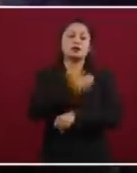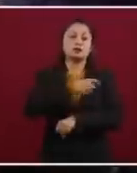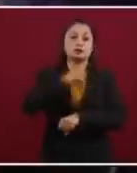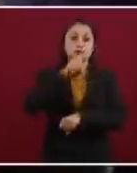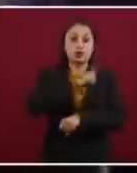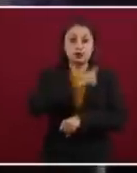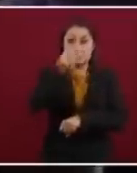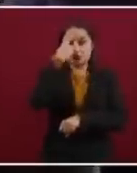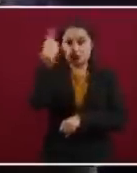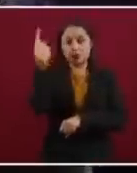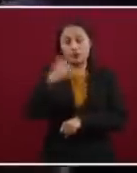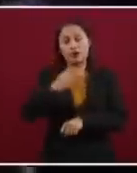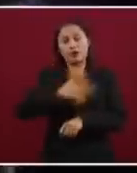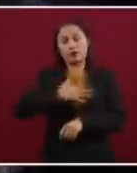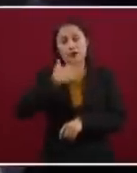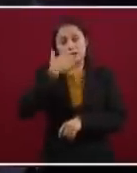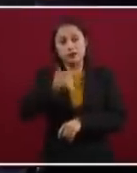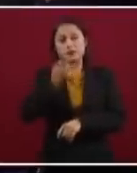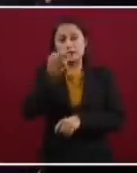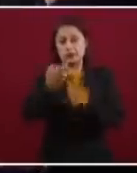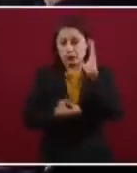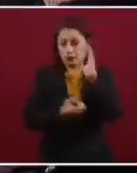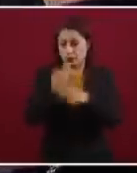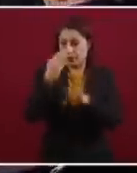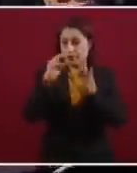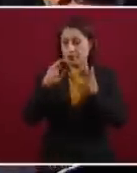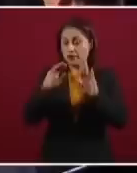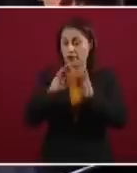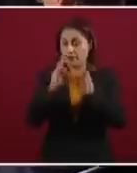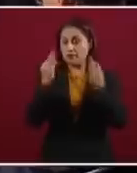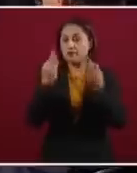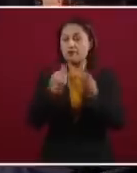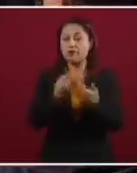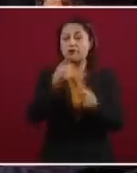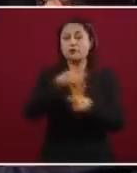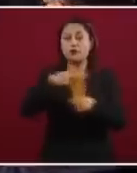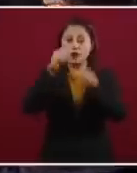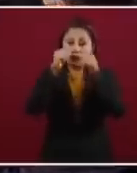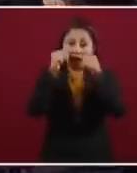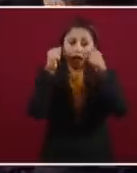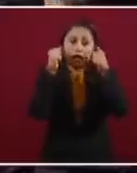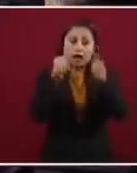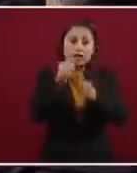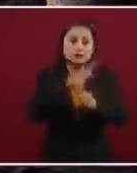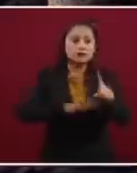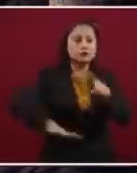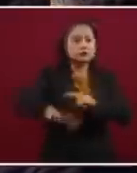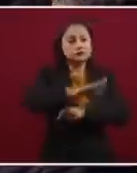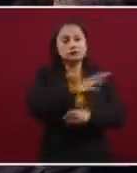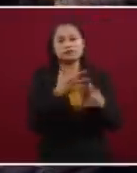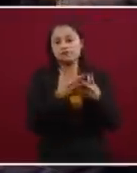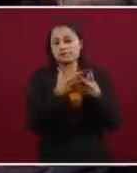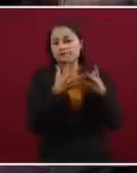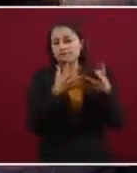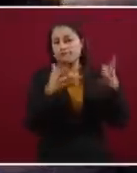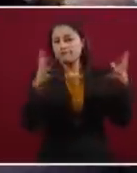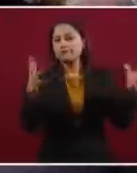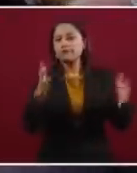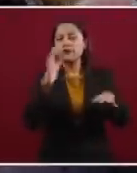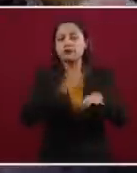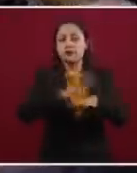que es el nuevo modelo atención primaria de la salud y entonces vamos a estar desplegando masivamente el